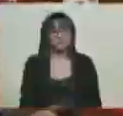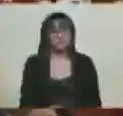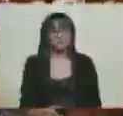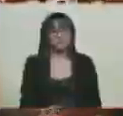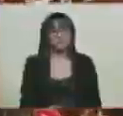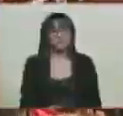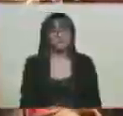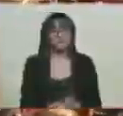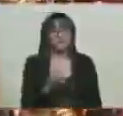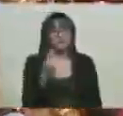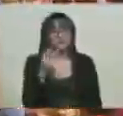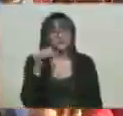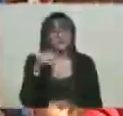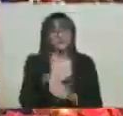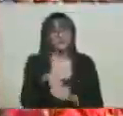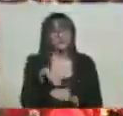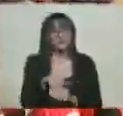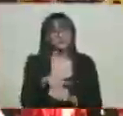Y el segundo voto,